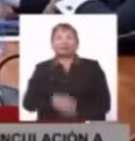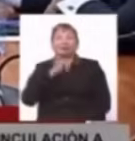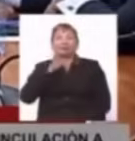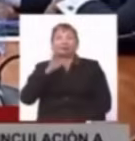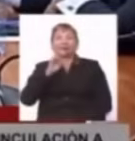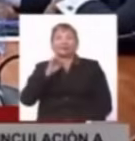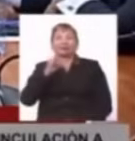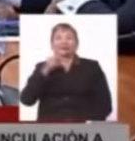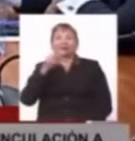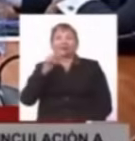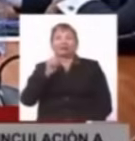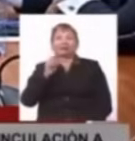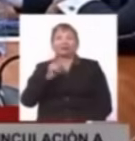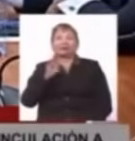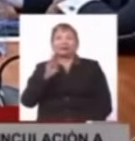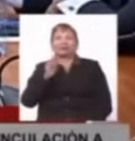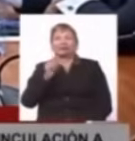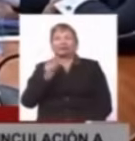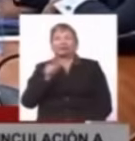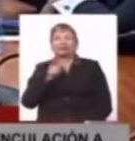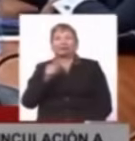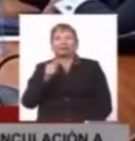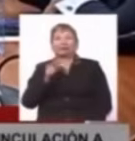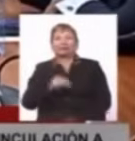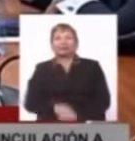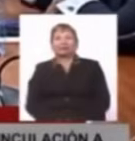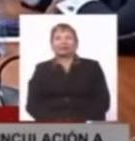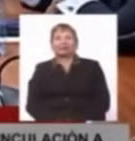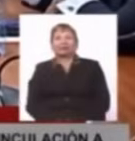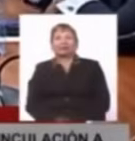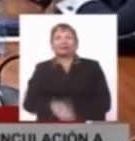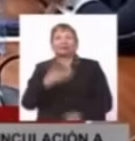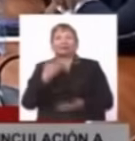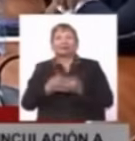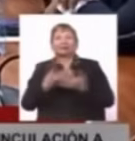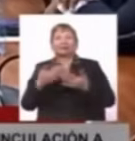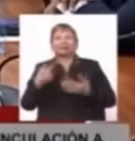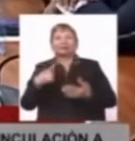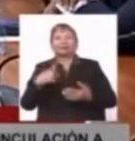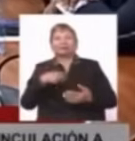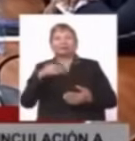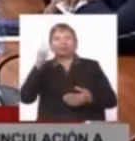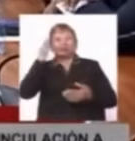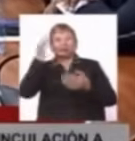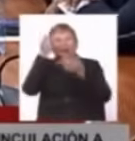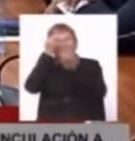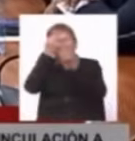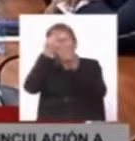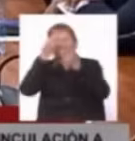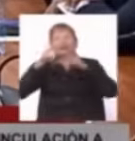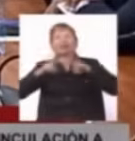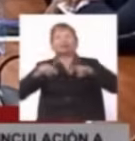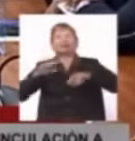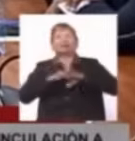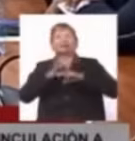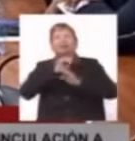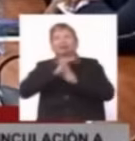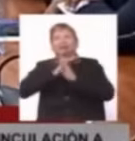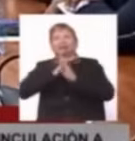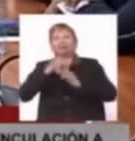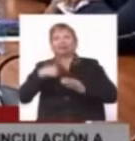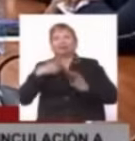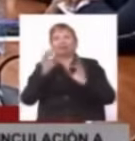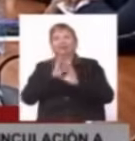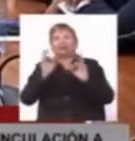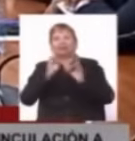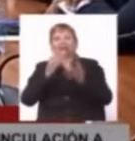Sigrid Bazán tiene luz en la palabra. Presidente. Gracias, presidente. Pero para quien no se ha informado, la investigación en mi contra, que ni